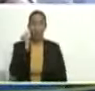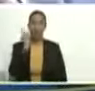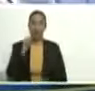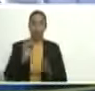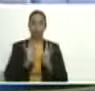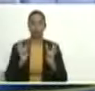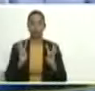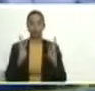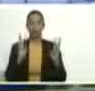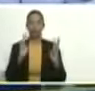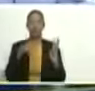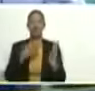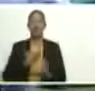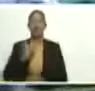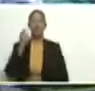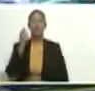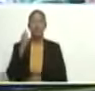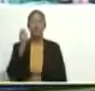diputados, diputadas,